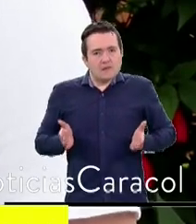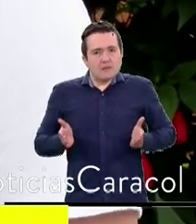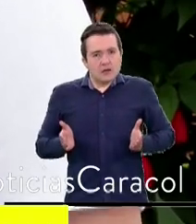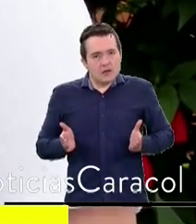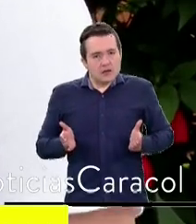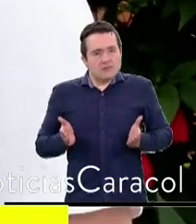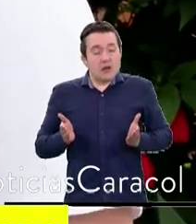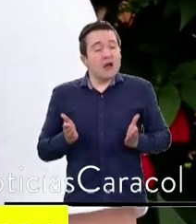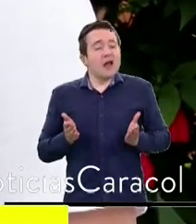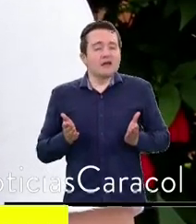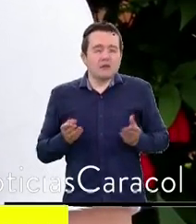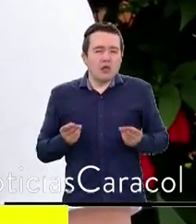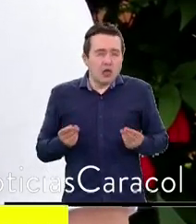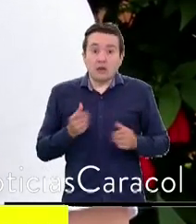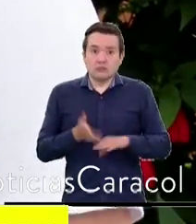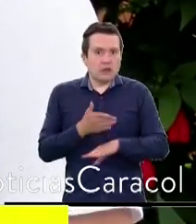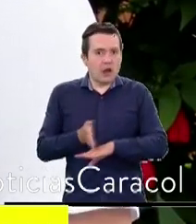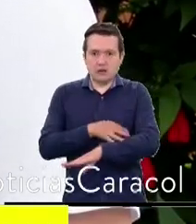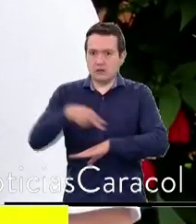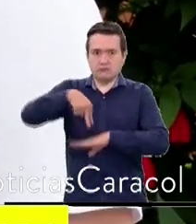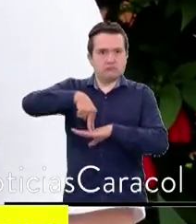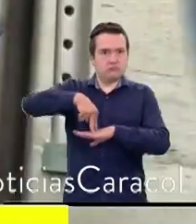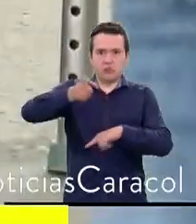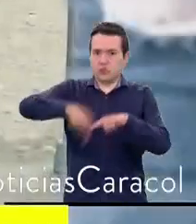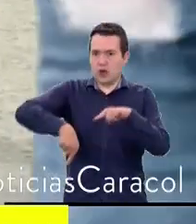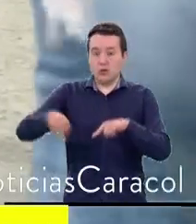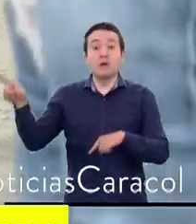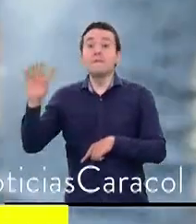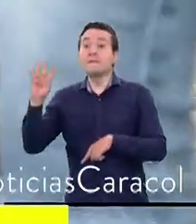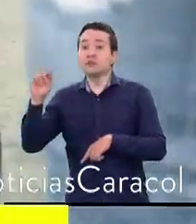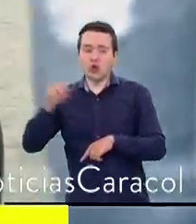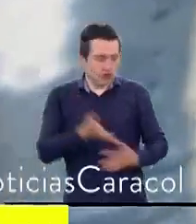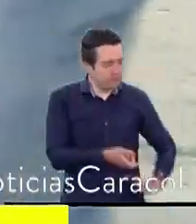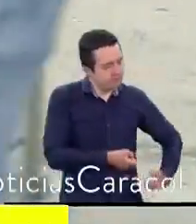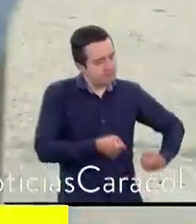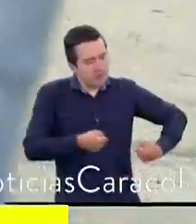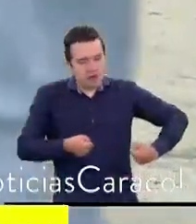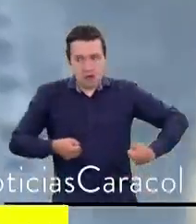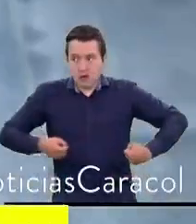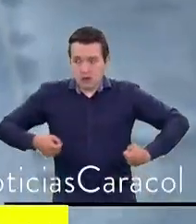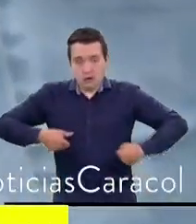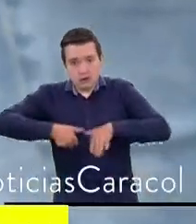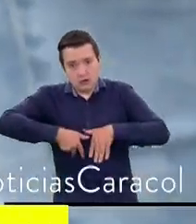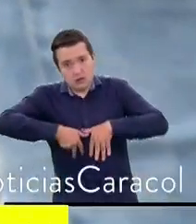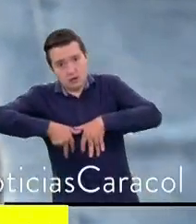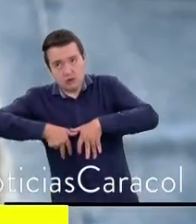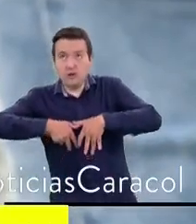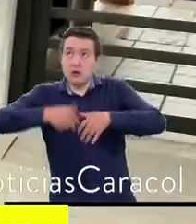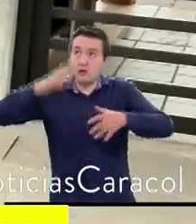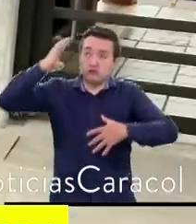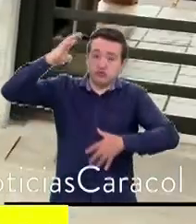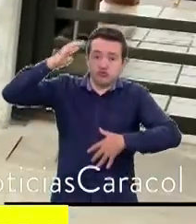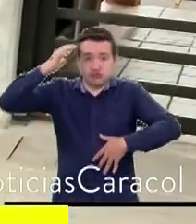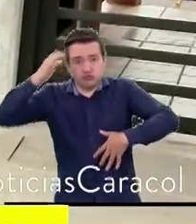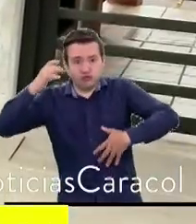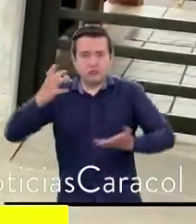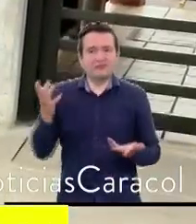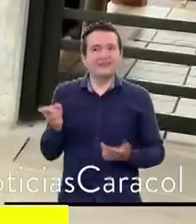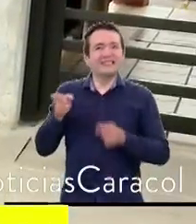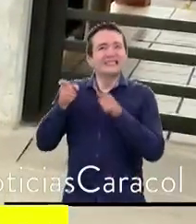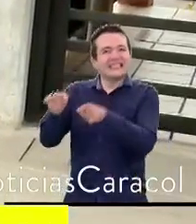parar porque mi esposo me bañaba. A mí me tenían que bañar, me tenían que ayudar a comer. El virus, que en su cuerpo se manifestó de